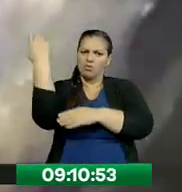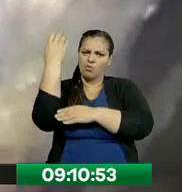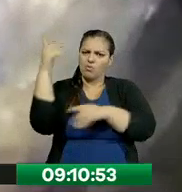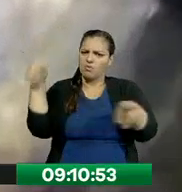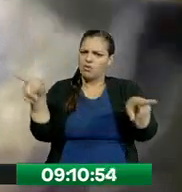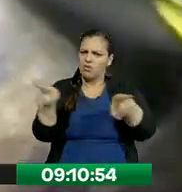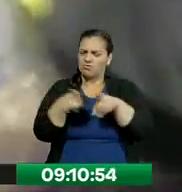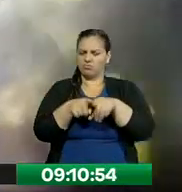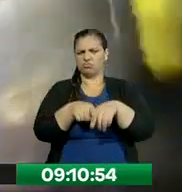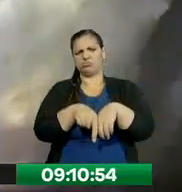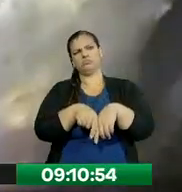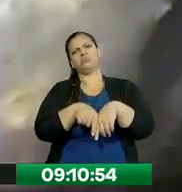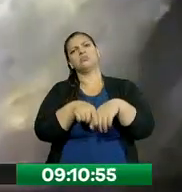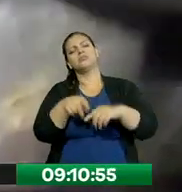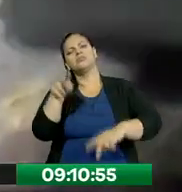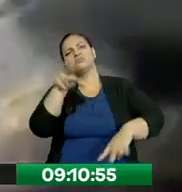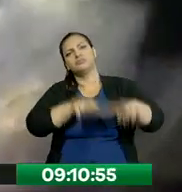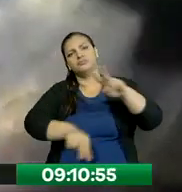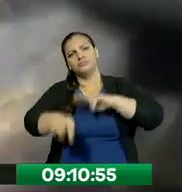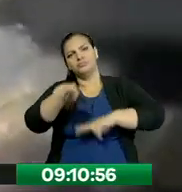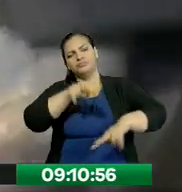colombo-ecuatoriana informa Miriam Enríquez.